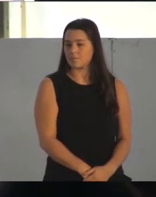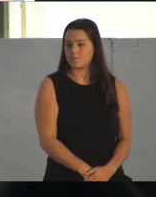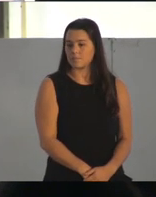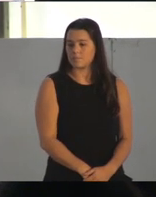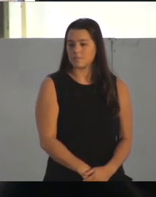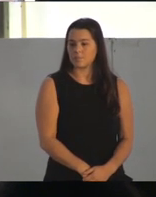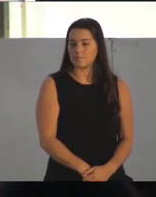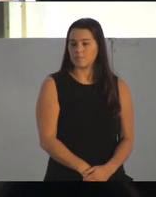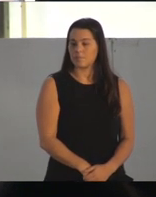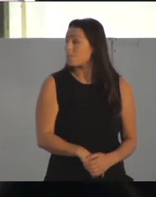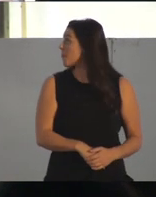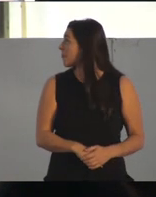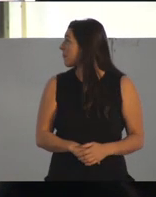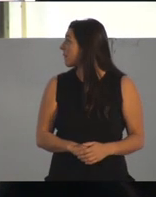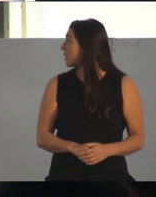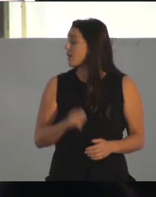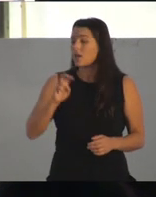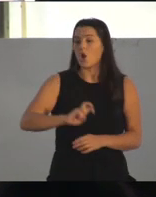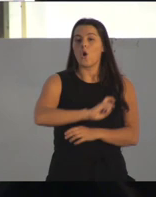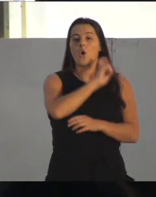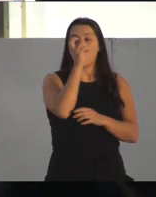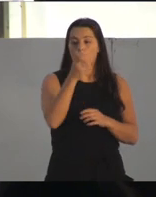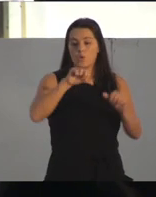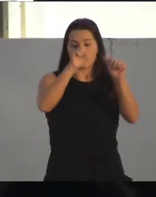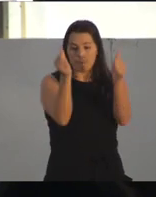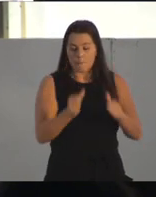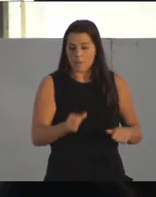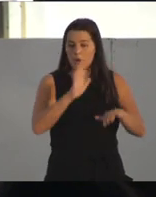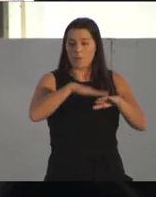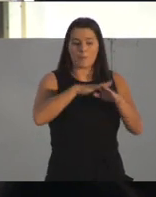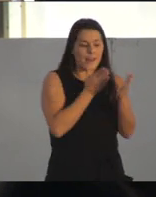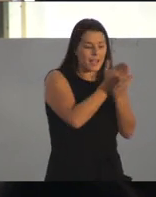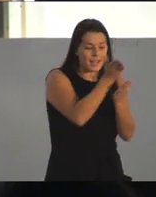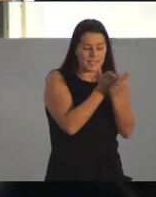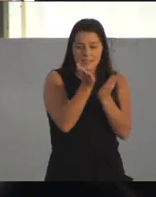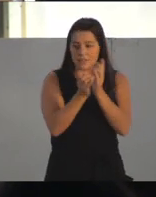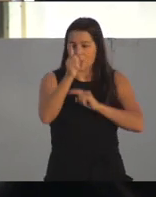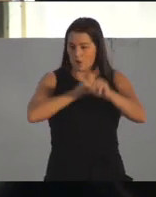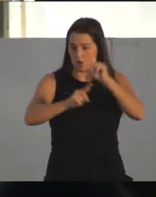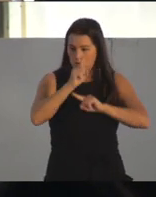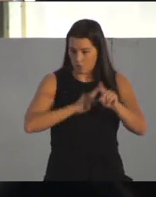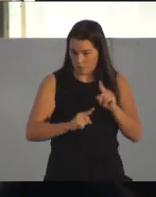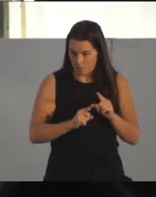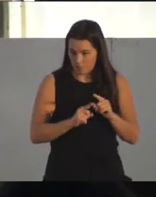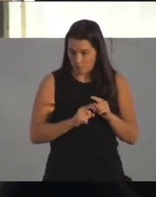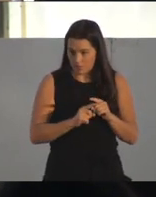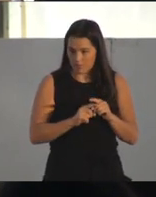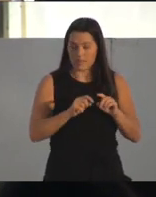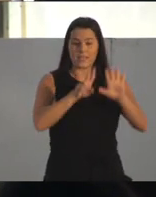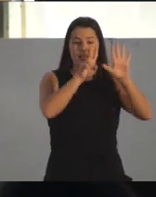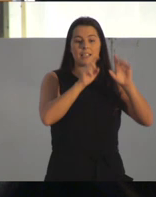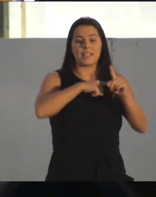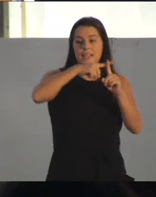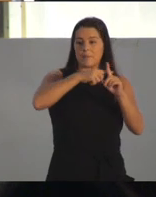Esta otra que no veis es la escala que hemos estado utilizando hasta ahora, es la escala O'Neill, que tiene 7 niveles. Del 7 no hay